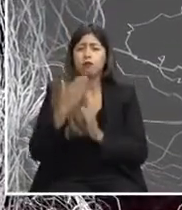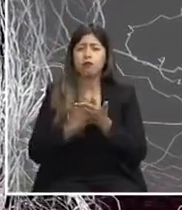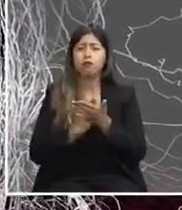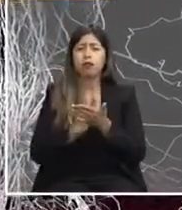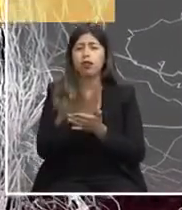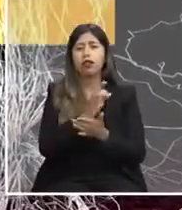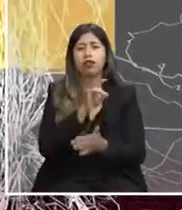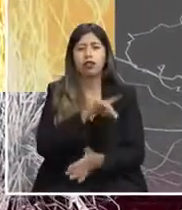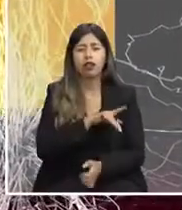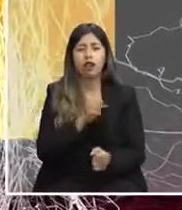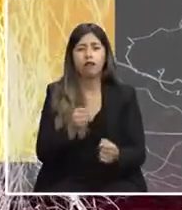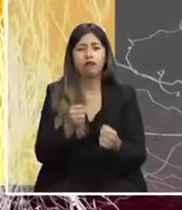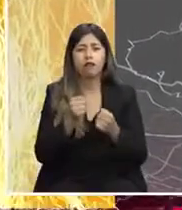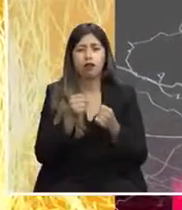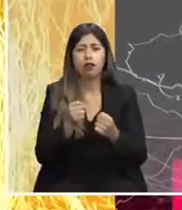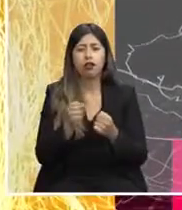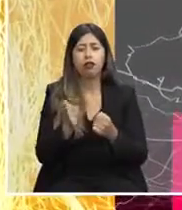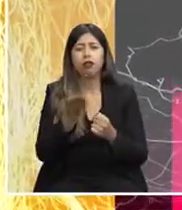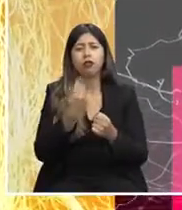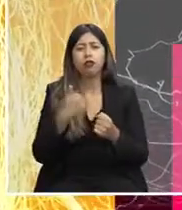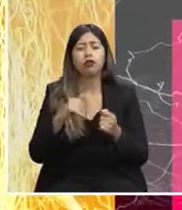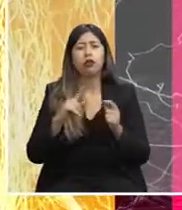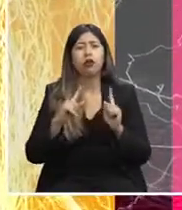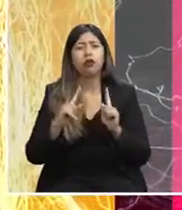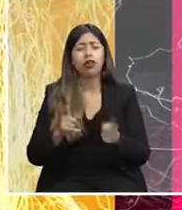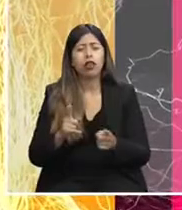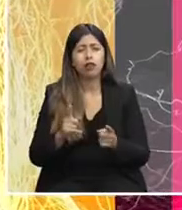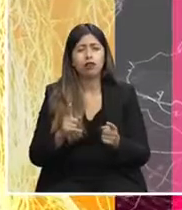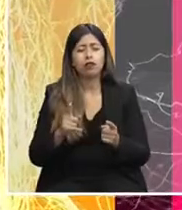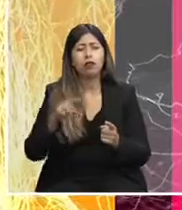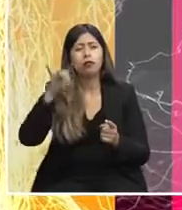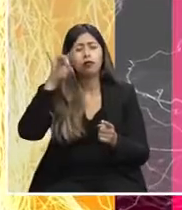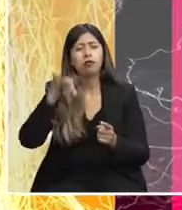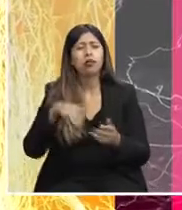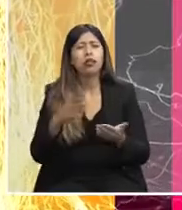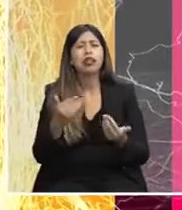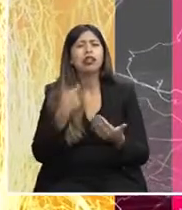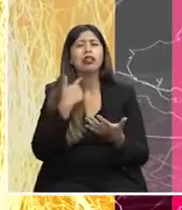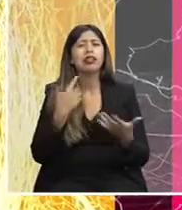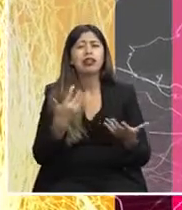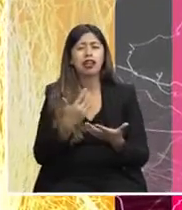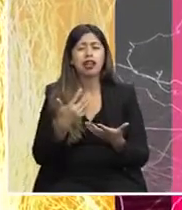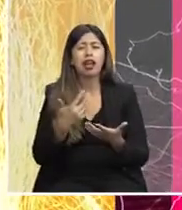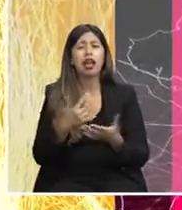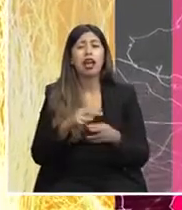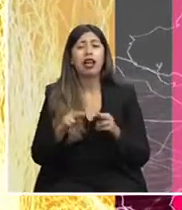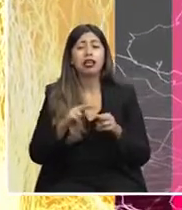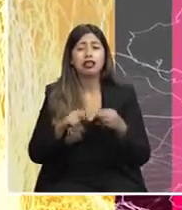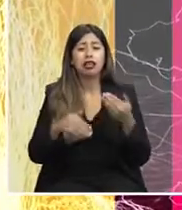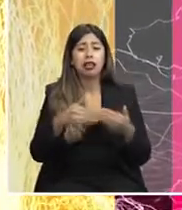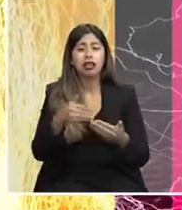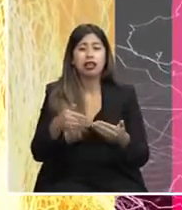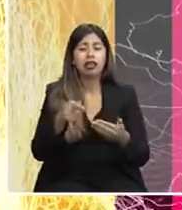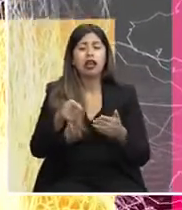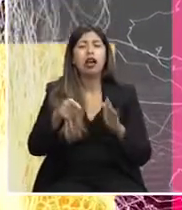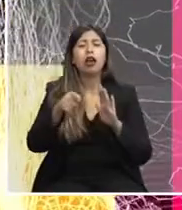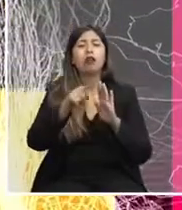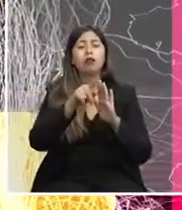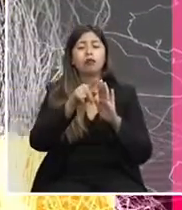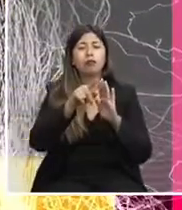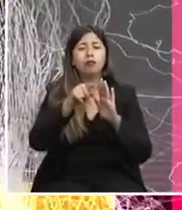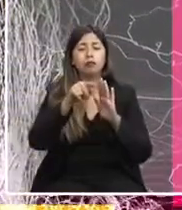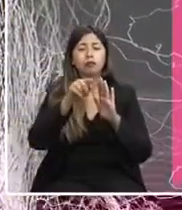fuertemente, donde necesitamos saber qué debemos hacer. Son medidas, en el fondo, que nos permiten